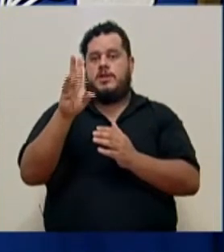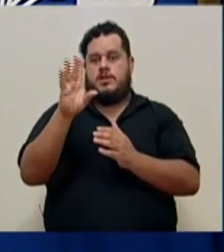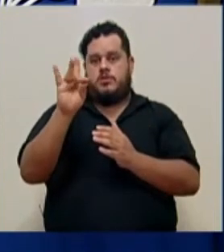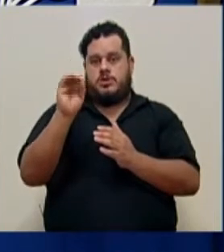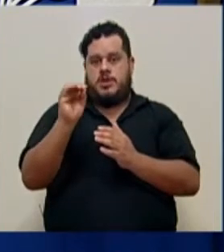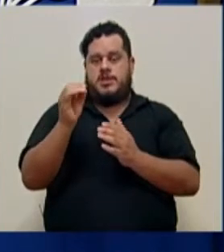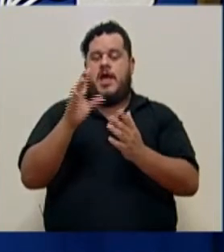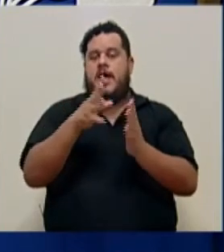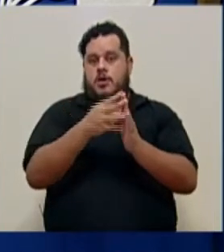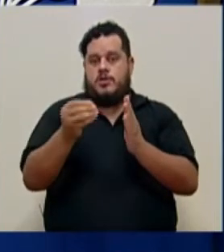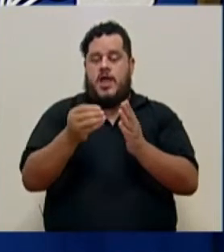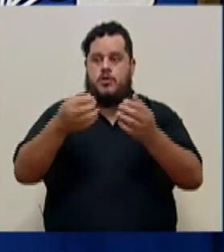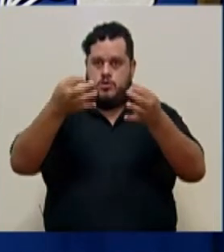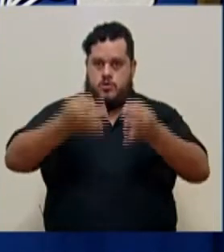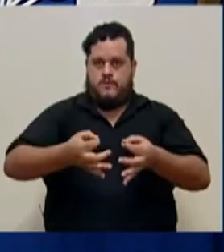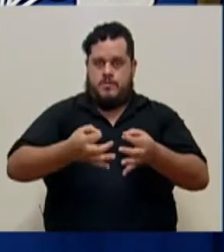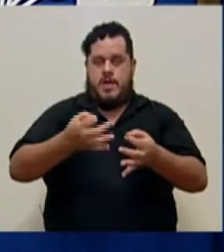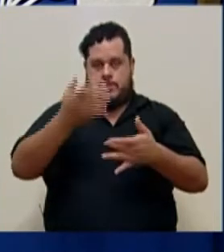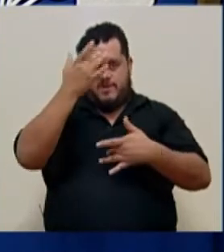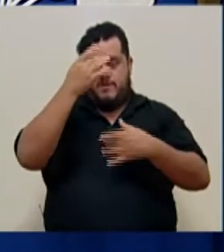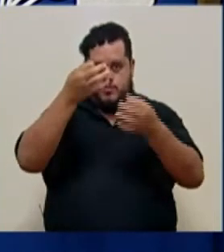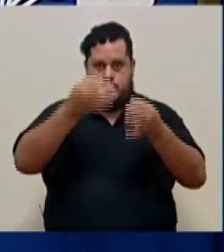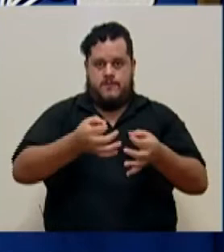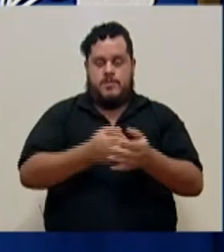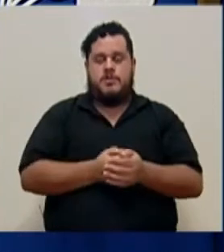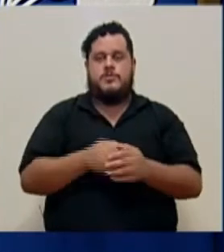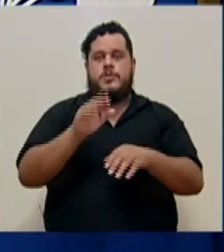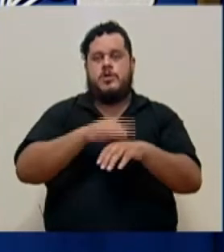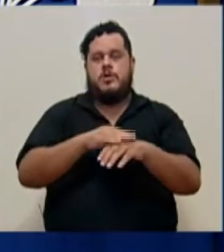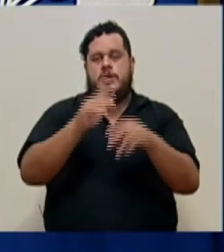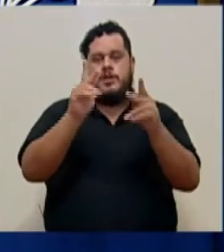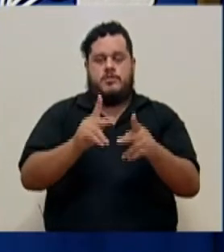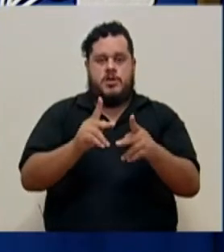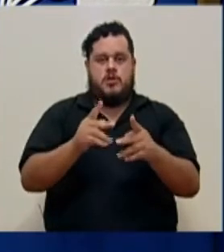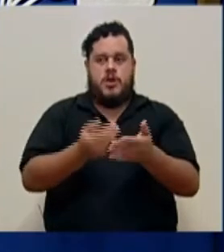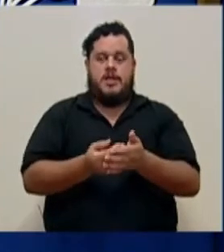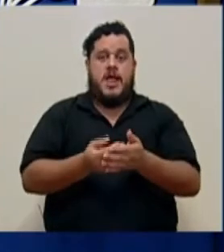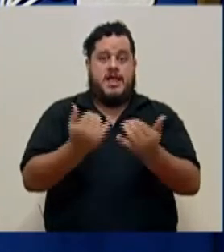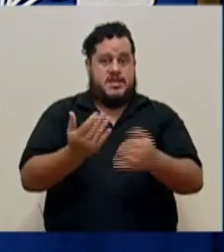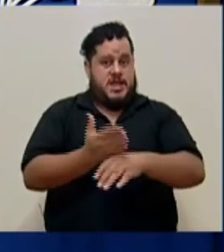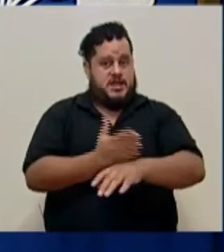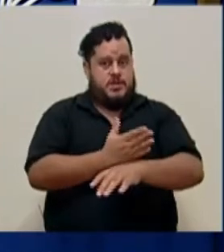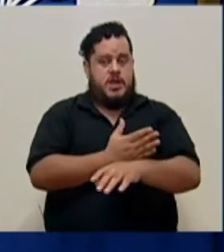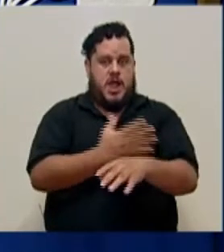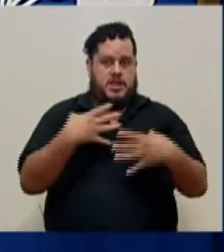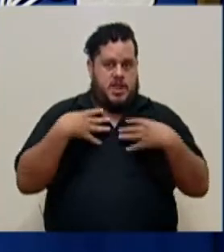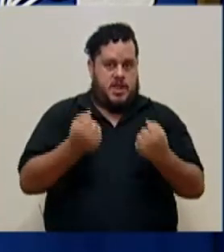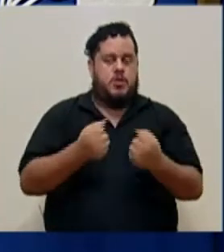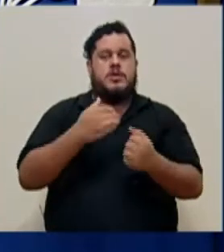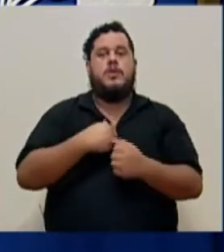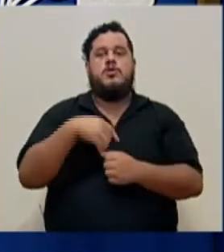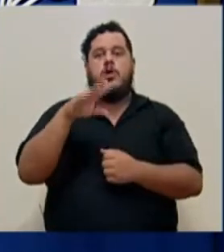91.780 casos confirmados. Con respecto a las personas recuperadas, tenemos